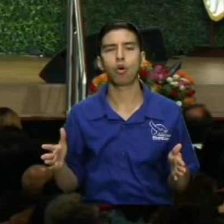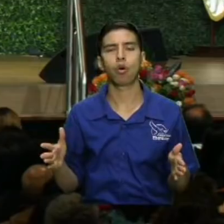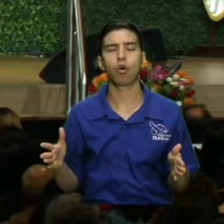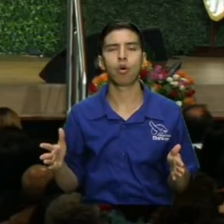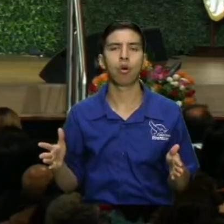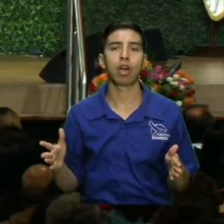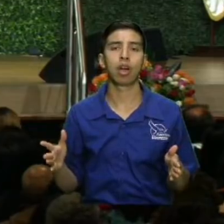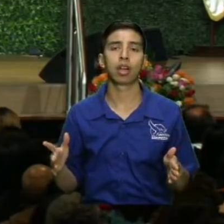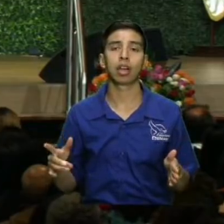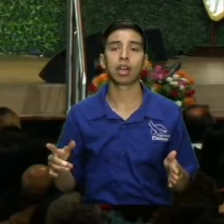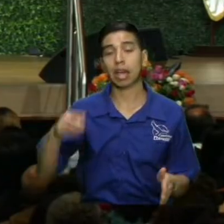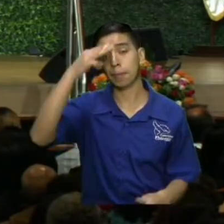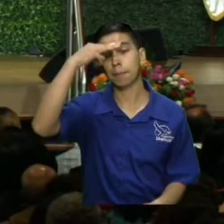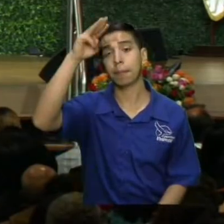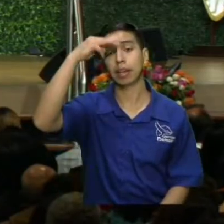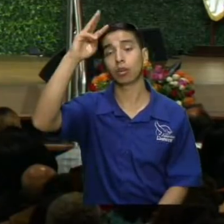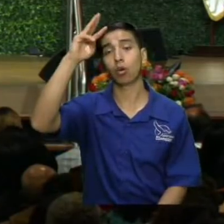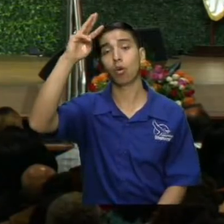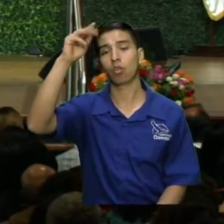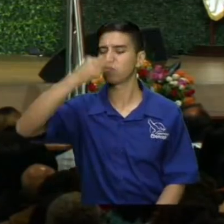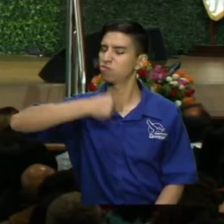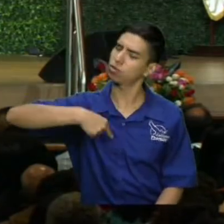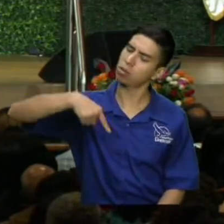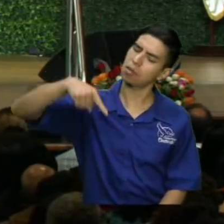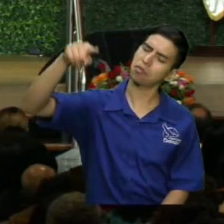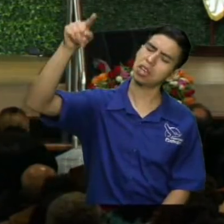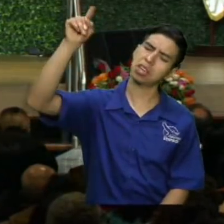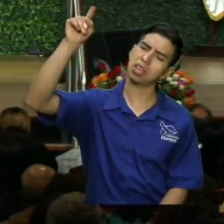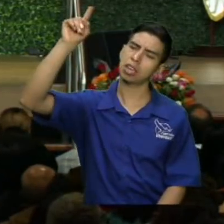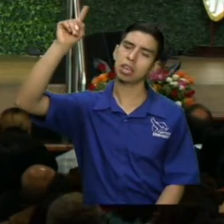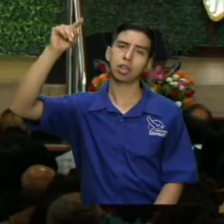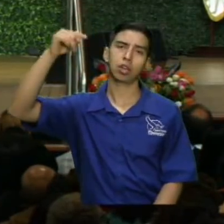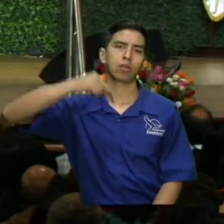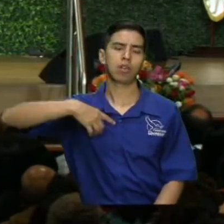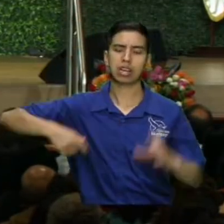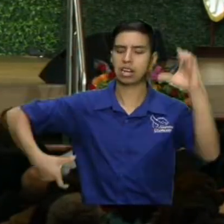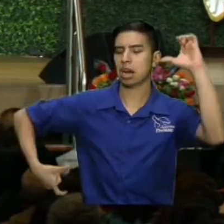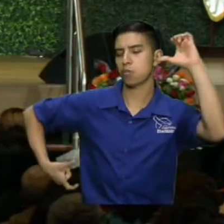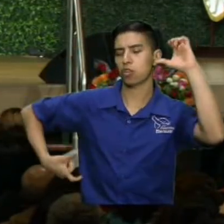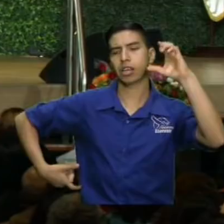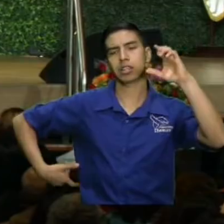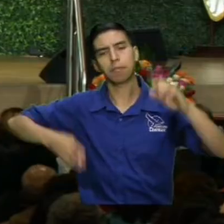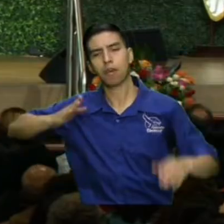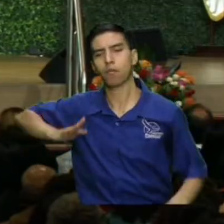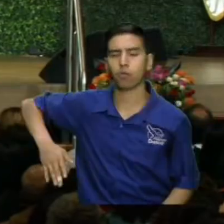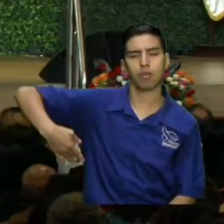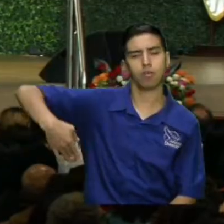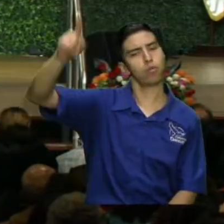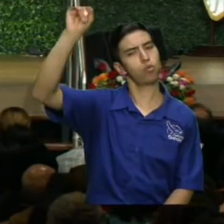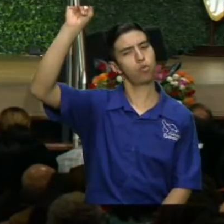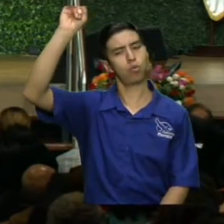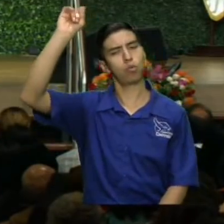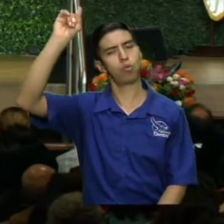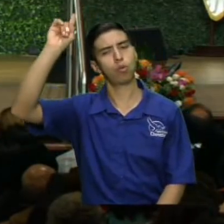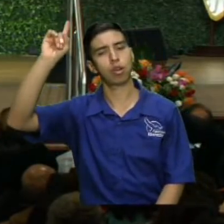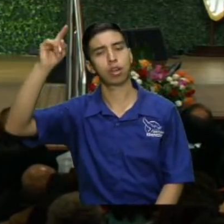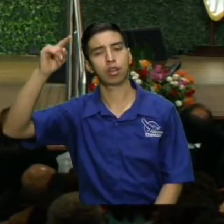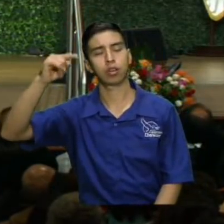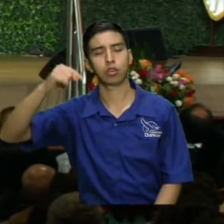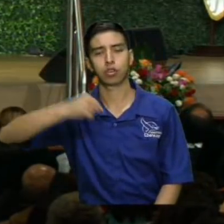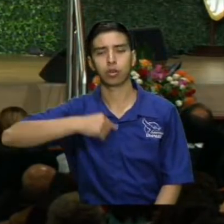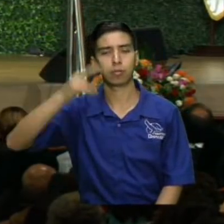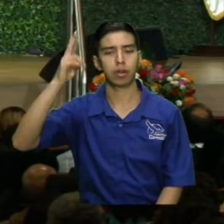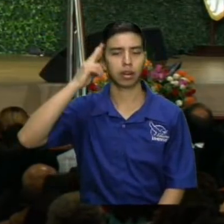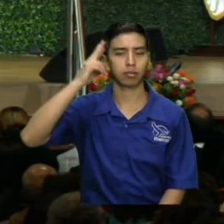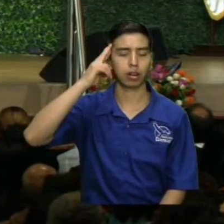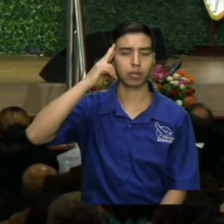jueves iba camino para México, para la frontera, después para el distrito, después para Puerto Vallarta. Y el lunes que